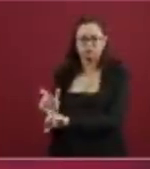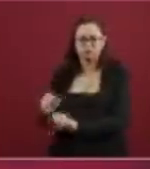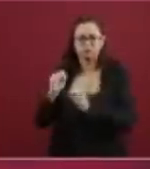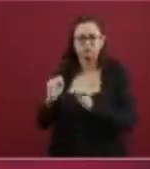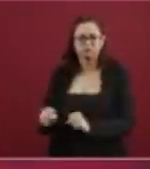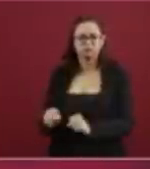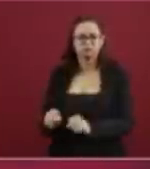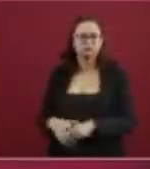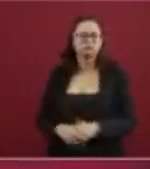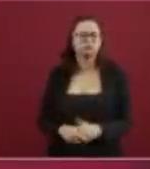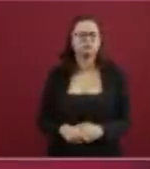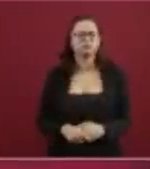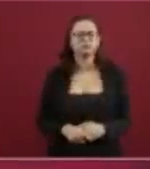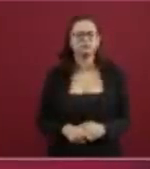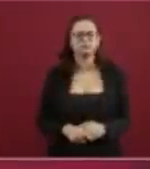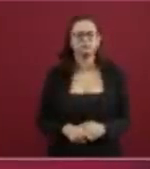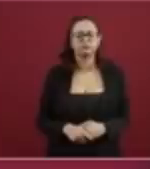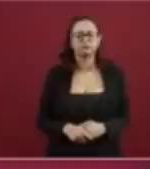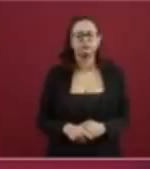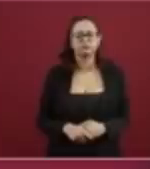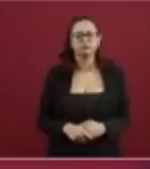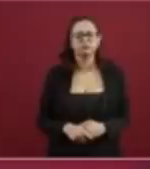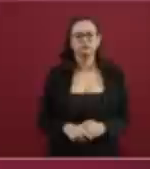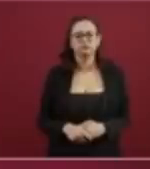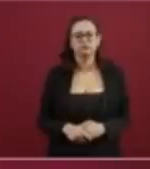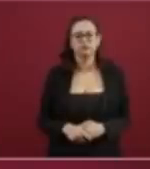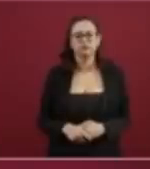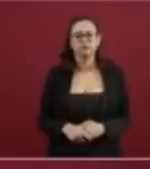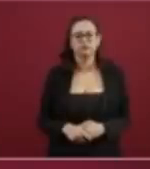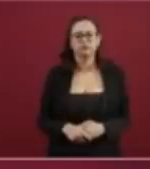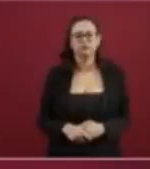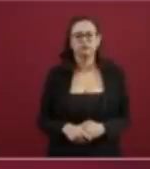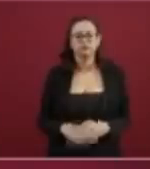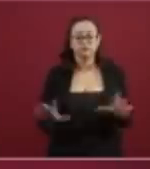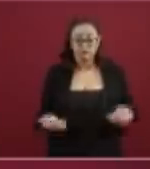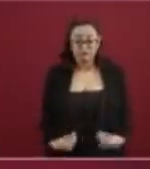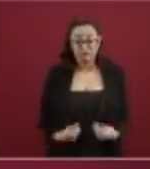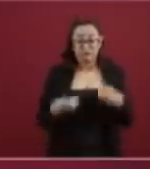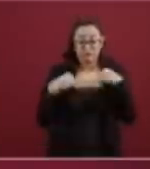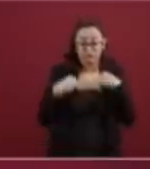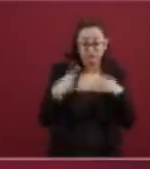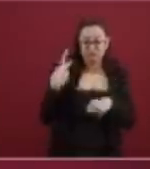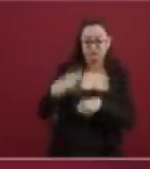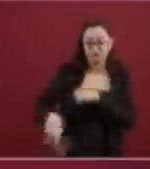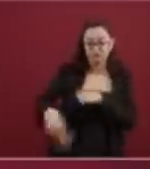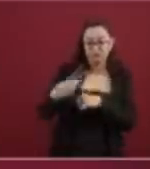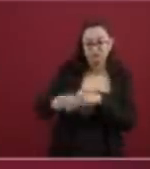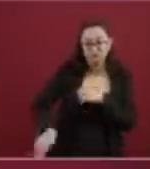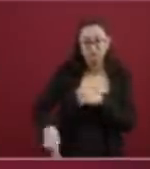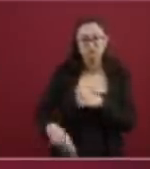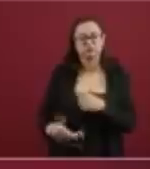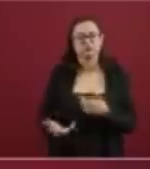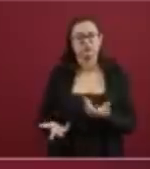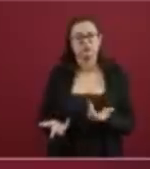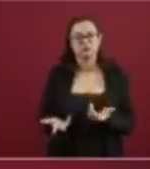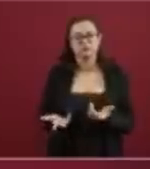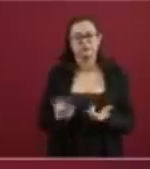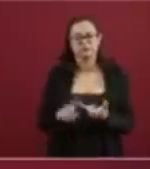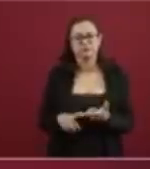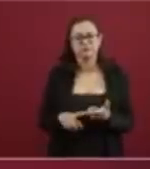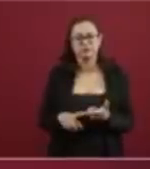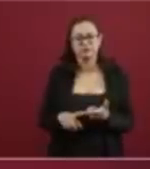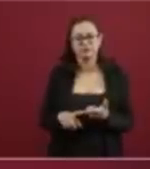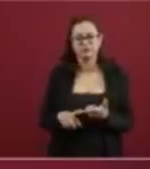garantizar. O sea, cuando está en riesgo la vida, cuando está en